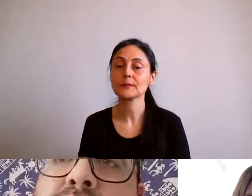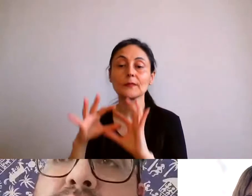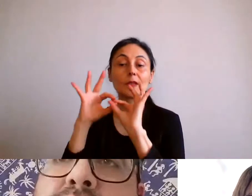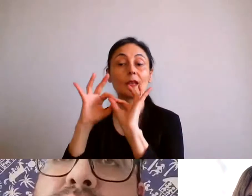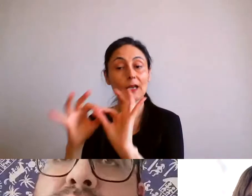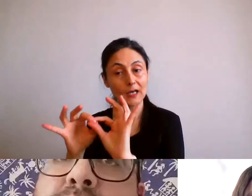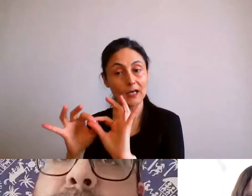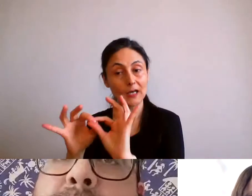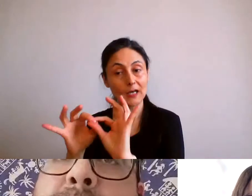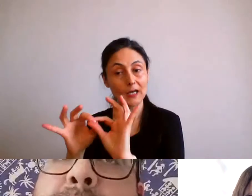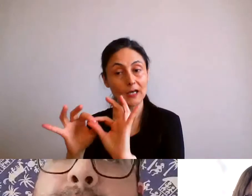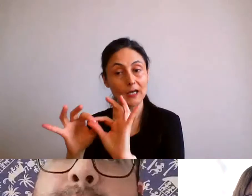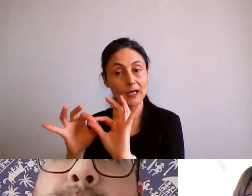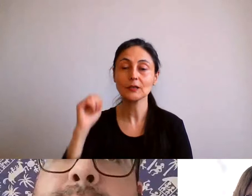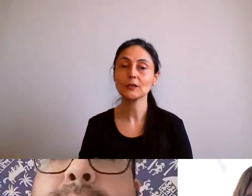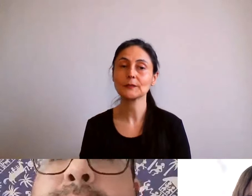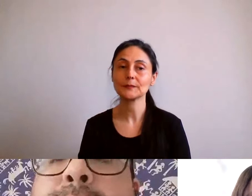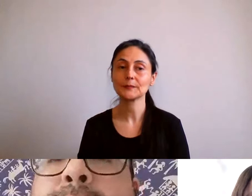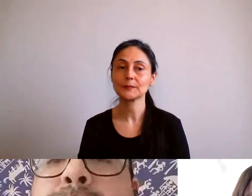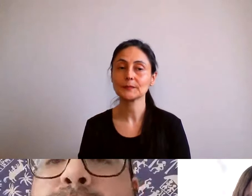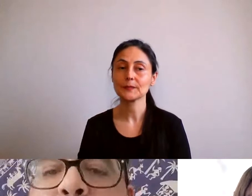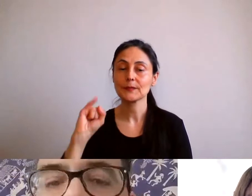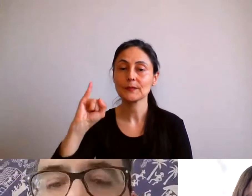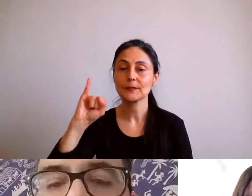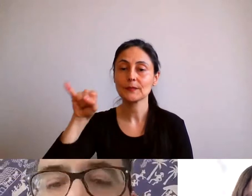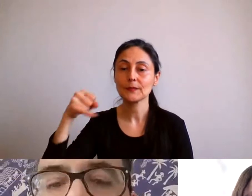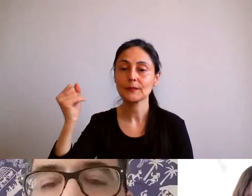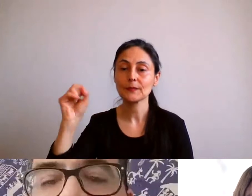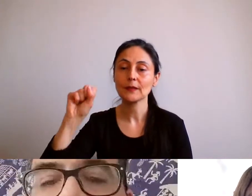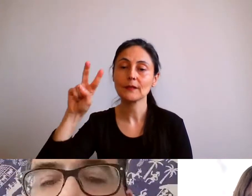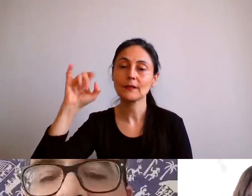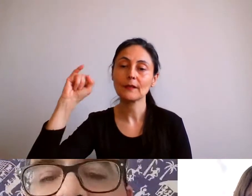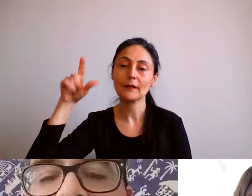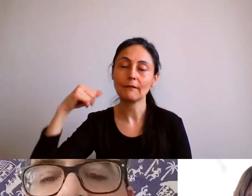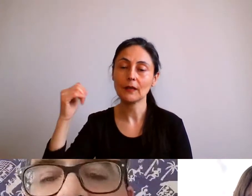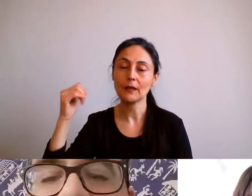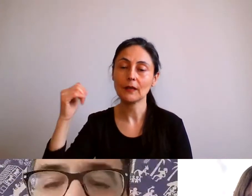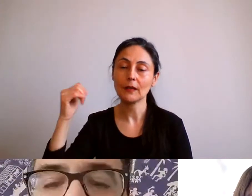reflexión. Javier, ¿qué diríamos desde la psicología?